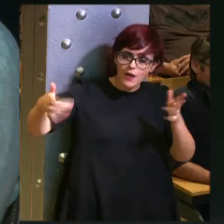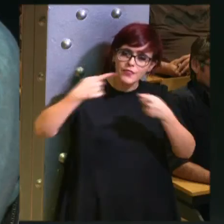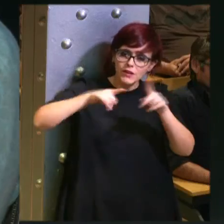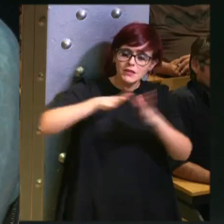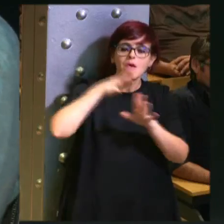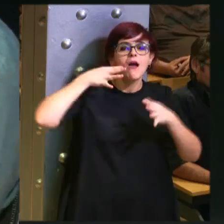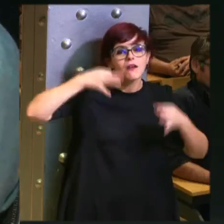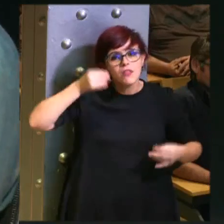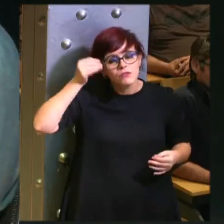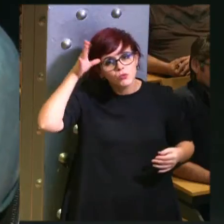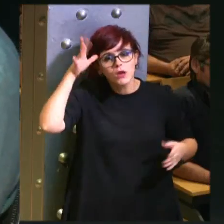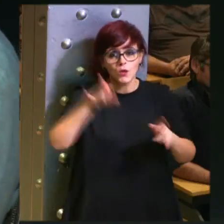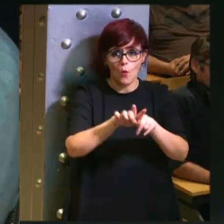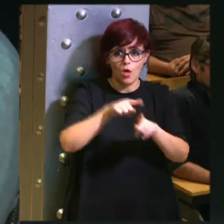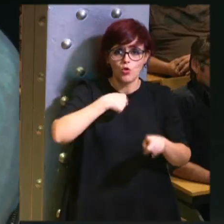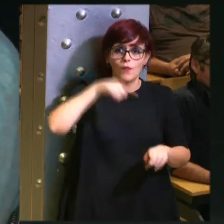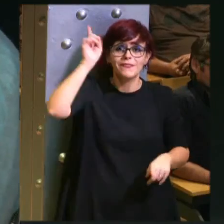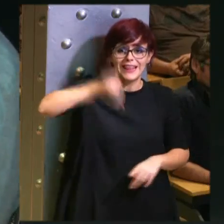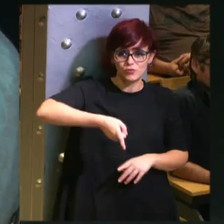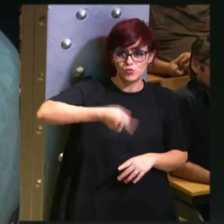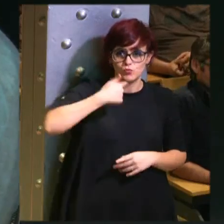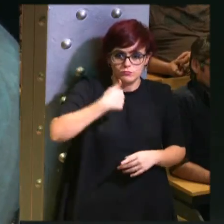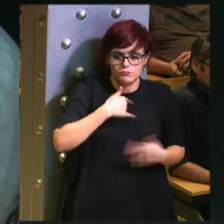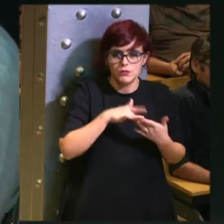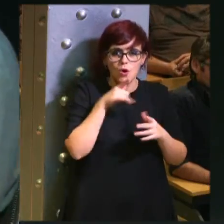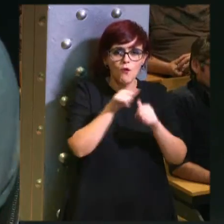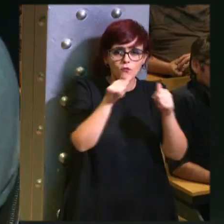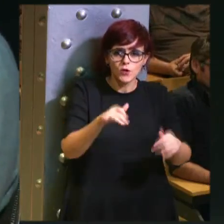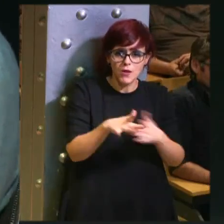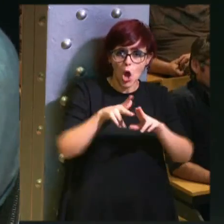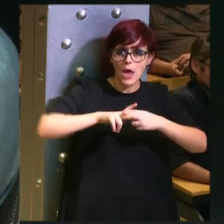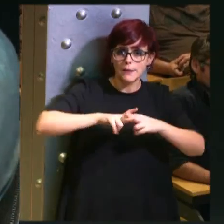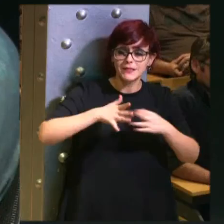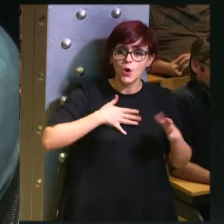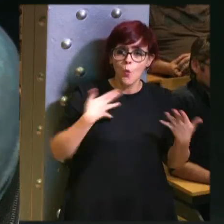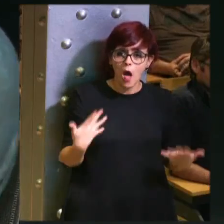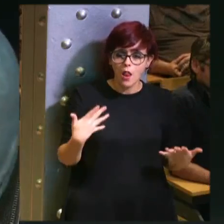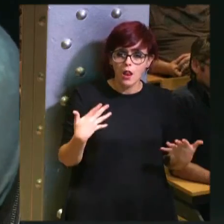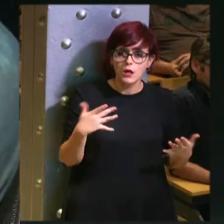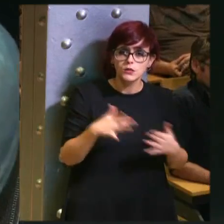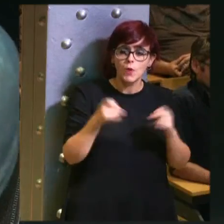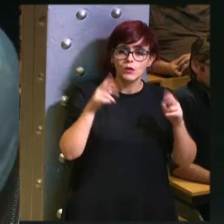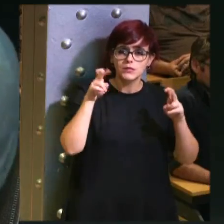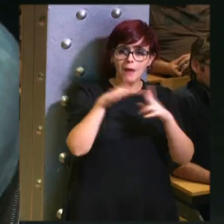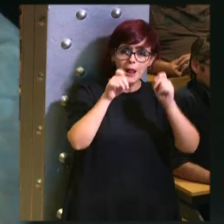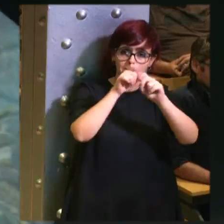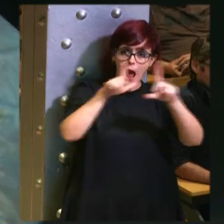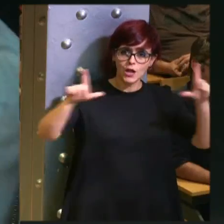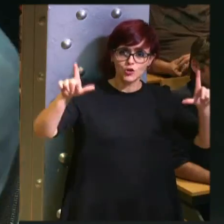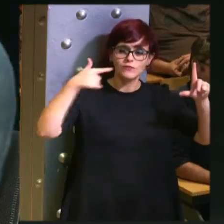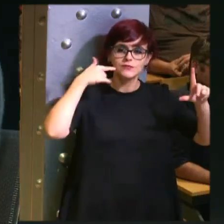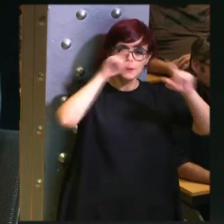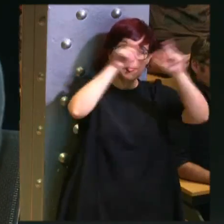virtual, por ejemplo, yo como director pierdo de alguna forma una de mis principales herramientas, que es la posibilidad del cuadro, ¿no? Del marco, de decirle al